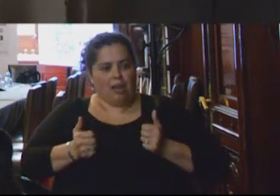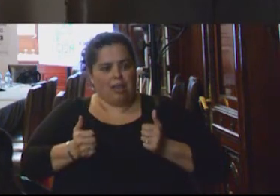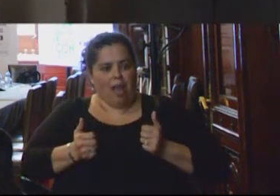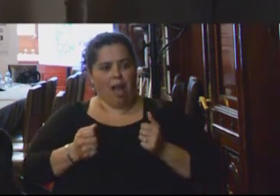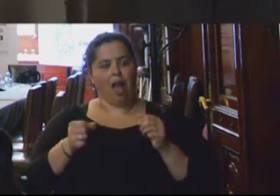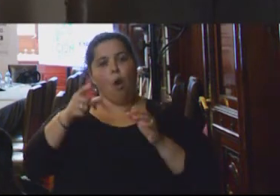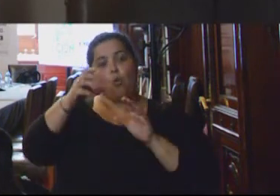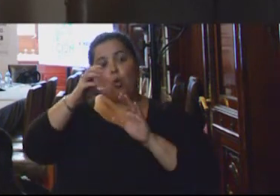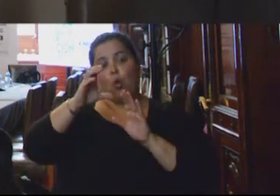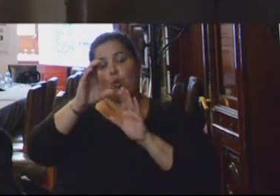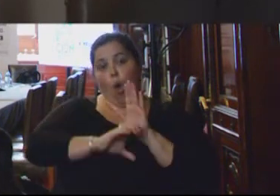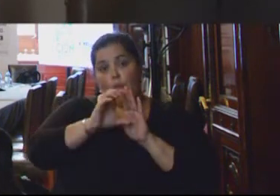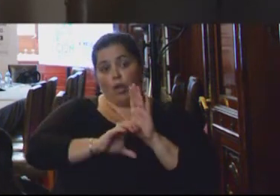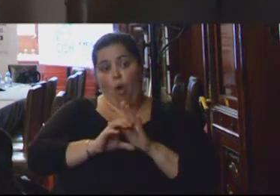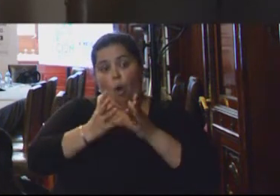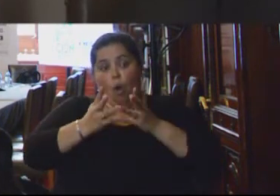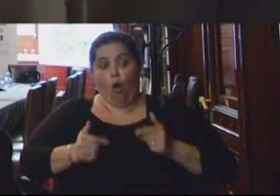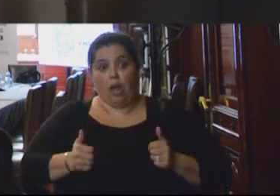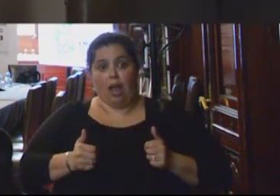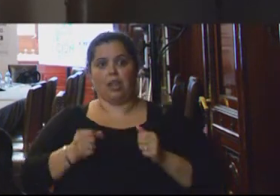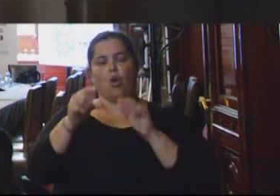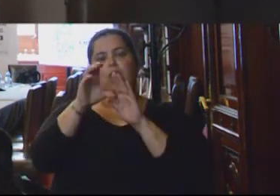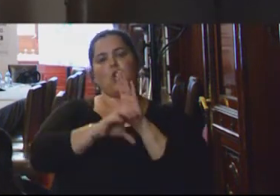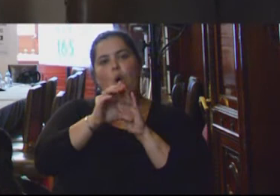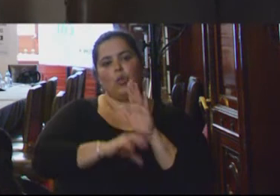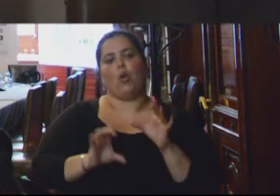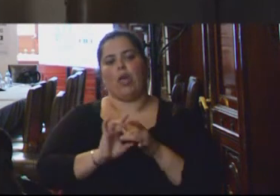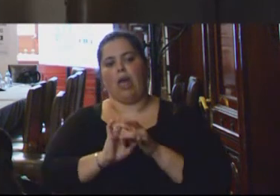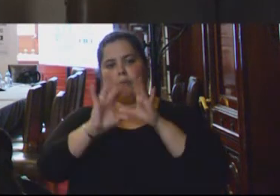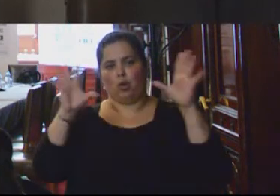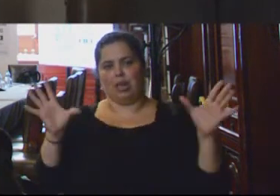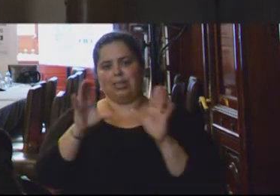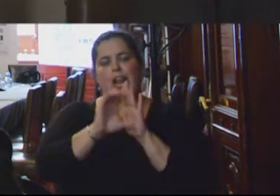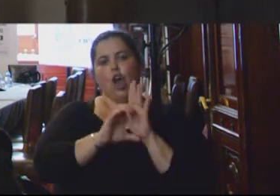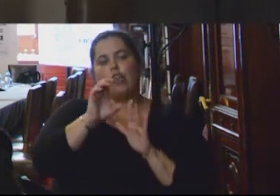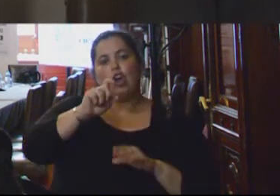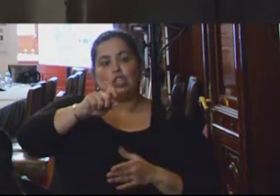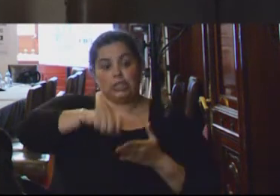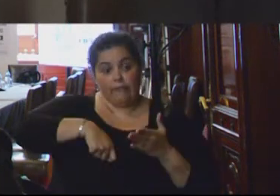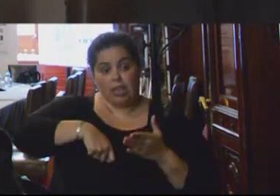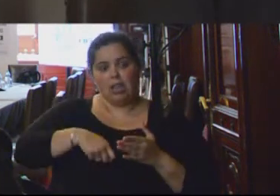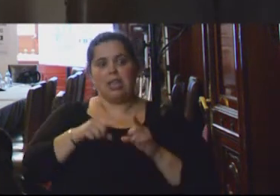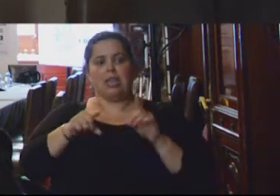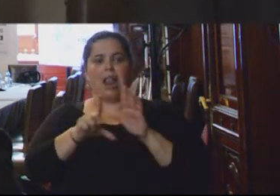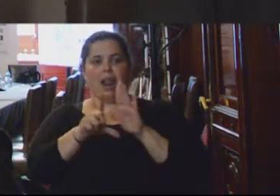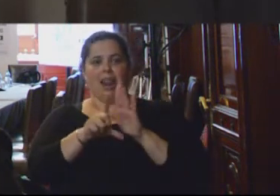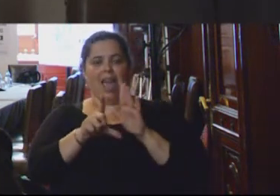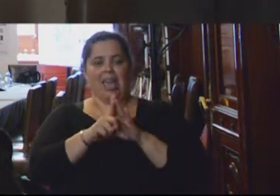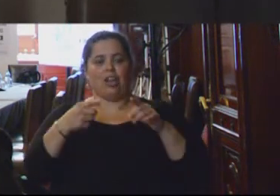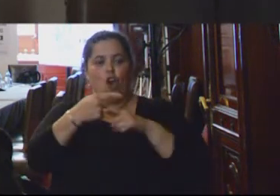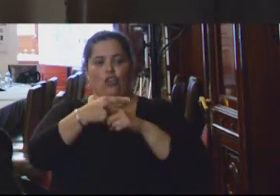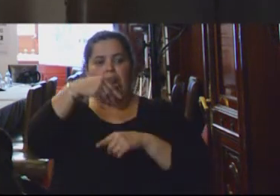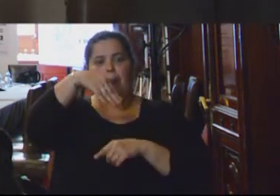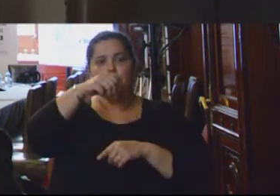Orgánica de Telecomunicaciones, el Código de la Democracia, el Código Civil y la Ley Antimonopolio. Todo